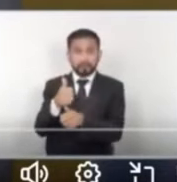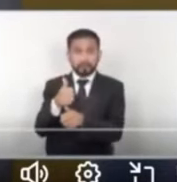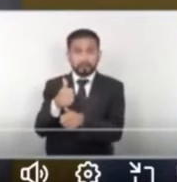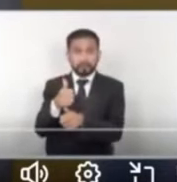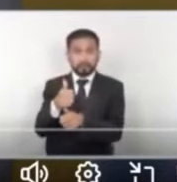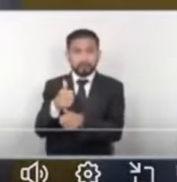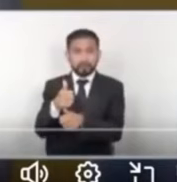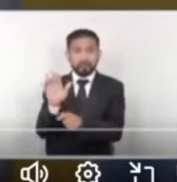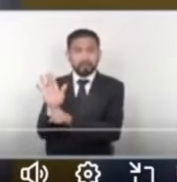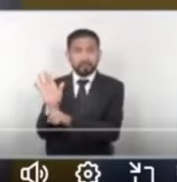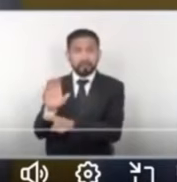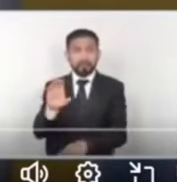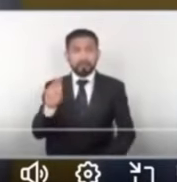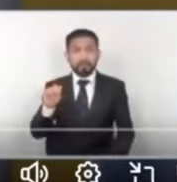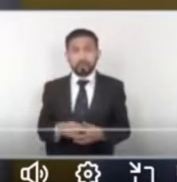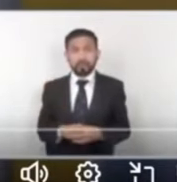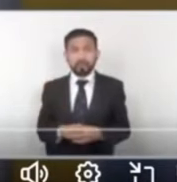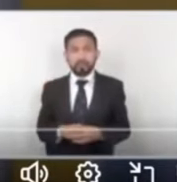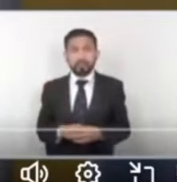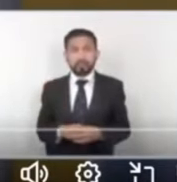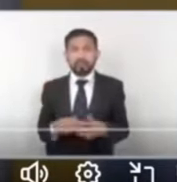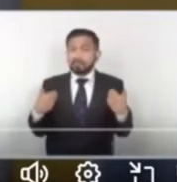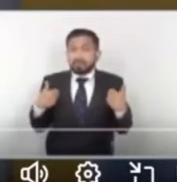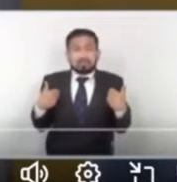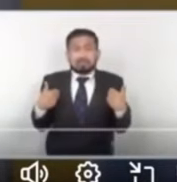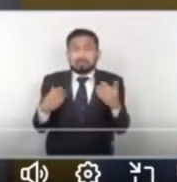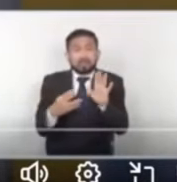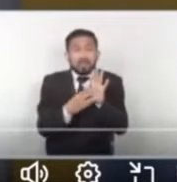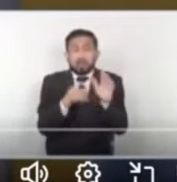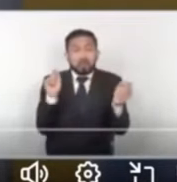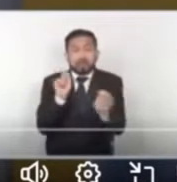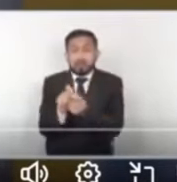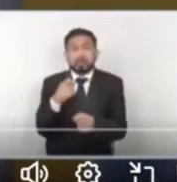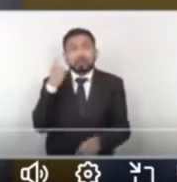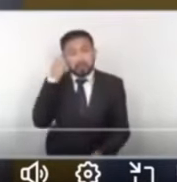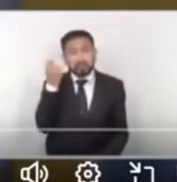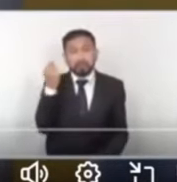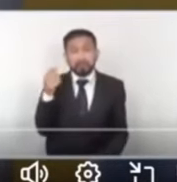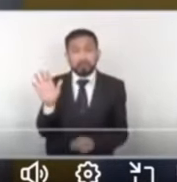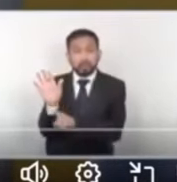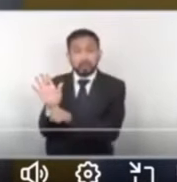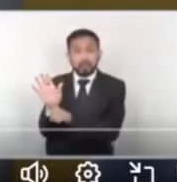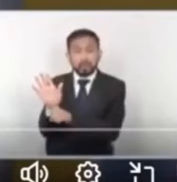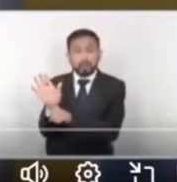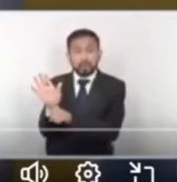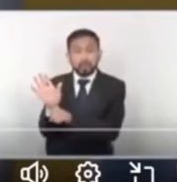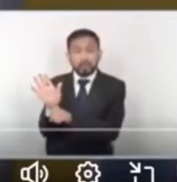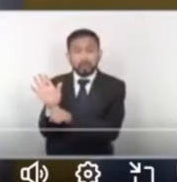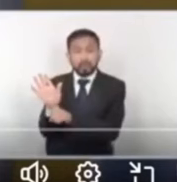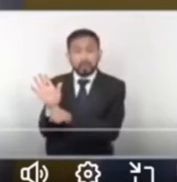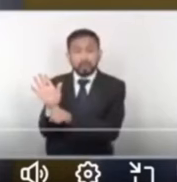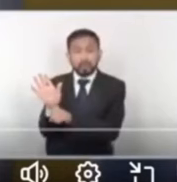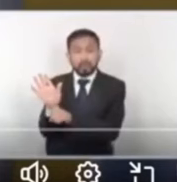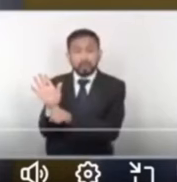por el cnj no tengo el dato exacto pero entiendo que anduvieron arriba de los